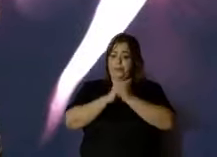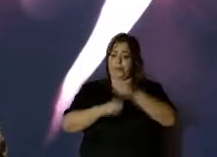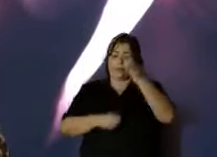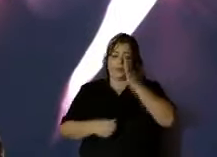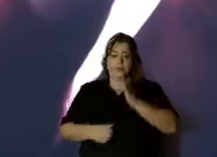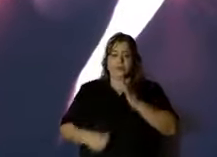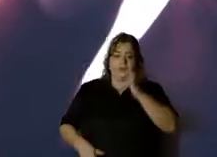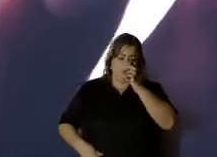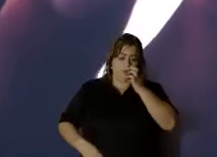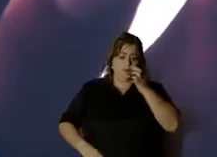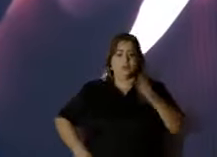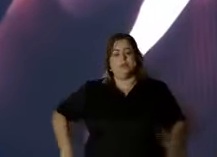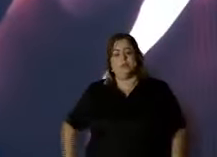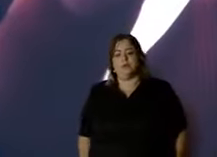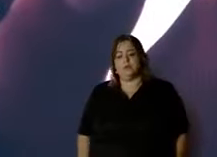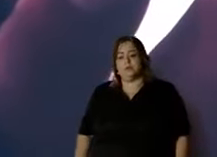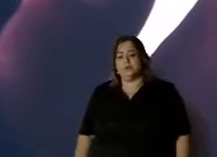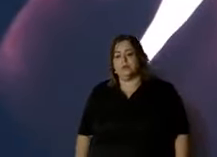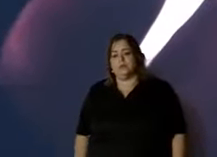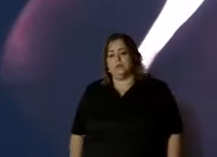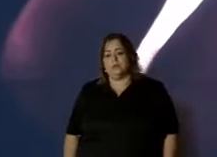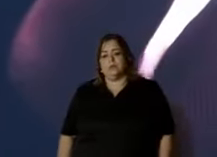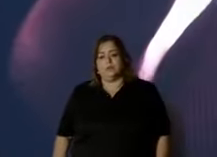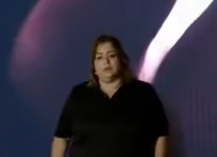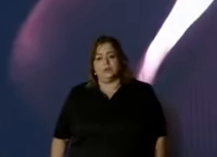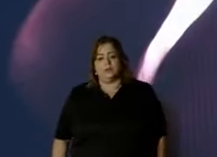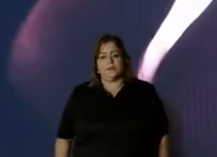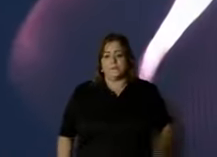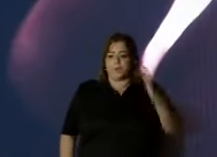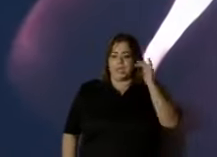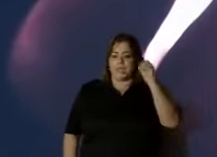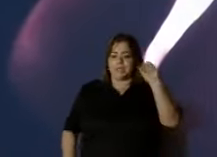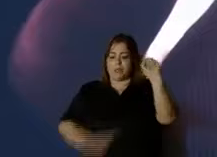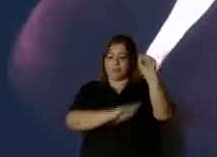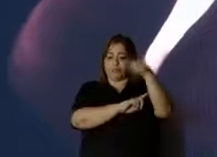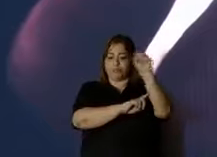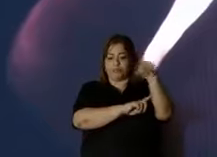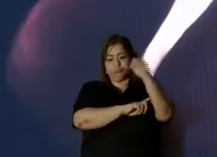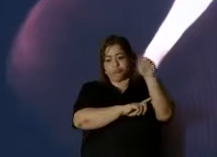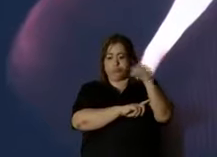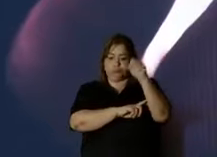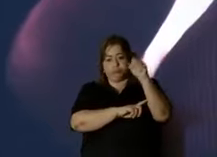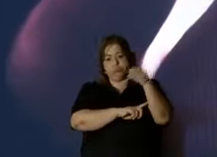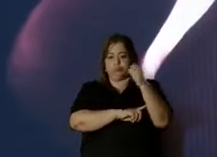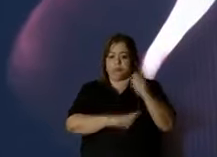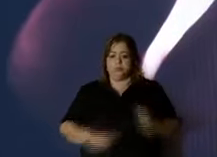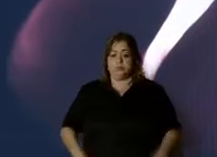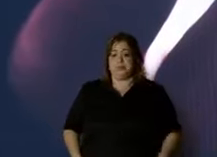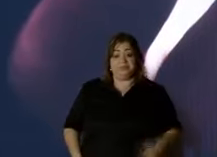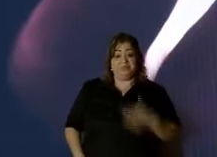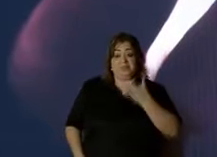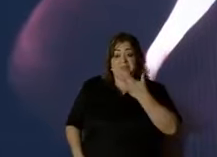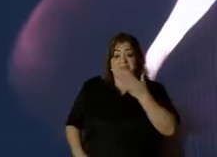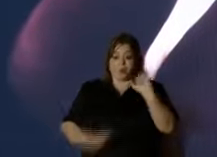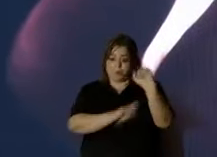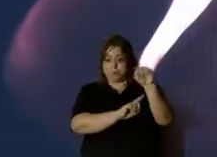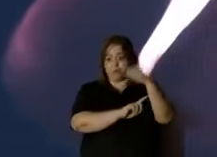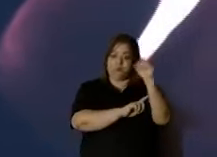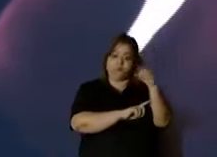Me decían así, que yo moví que la cabeza. Y tú que no, que te parece estatua. Mira a ver qué hace.